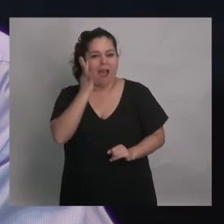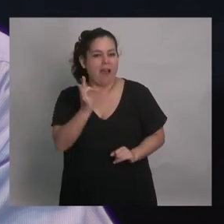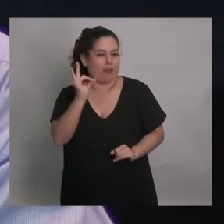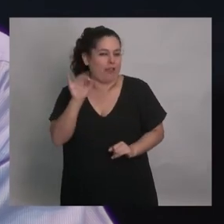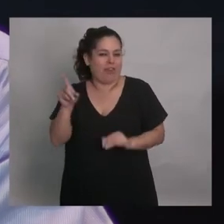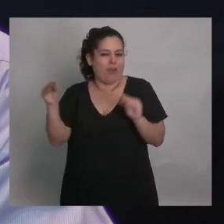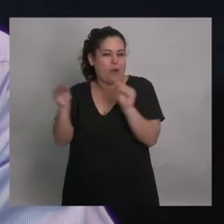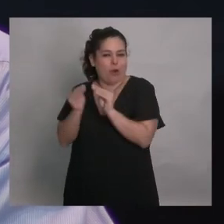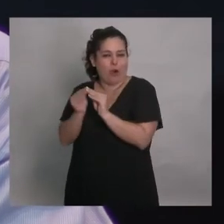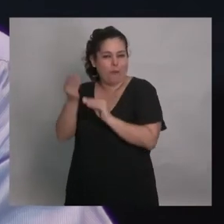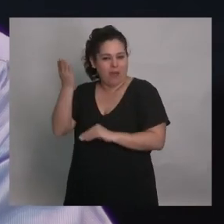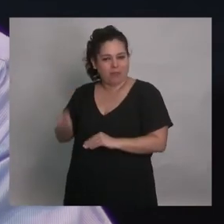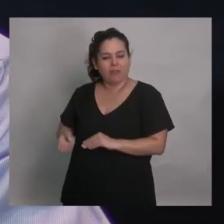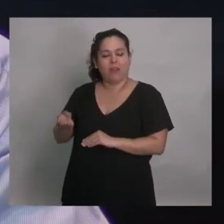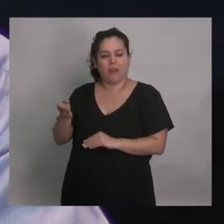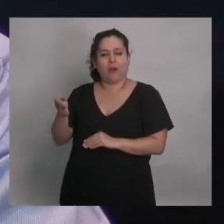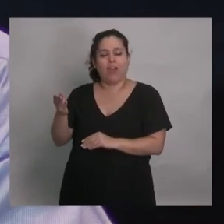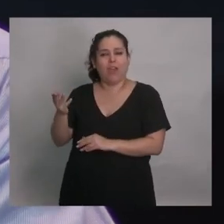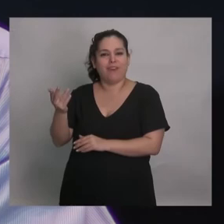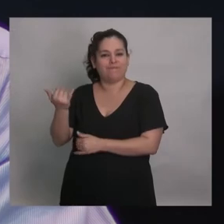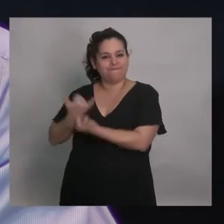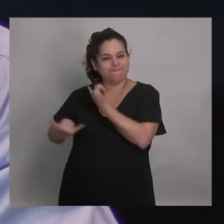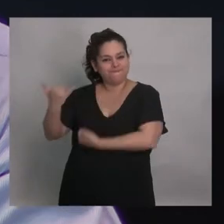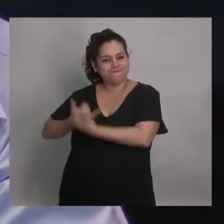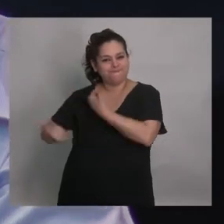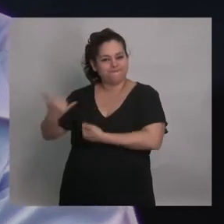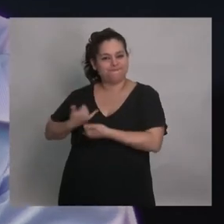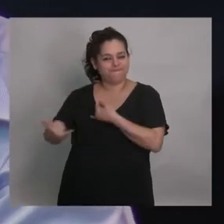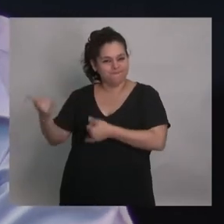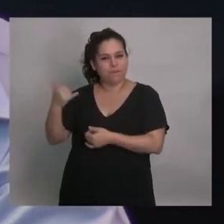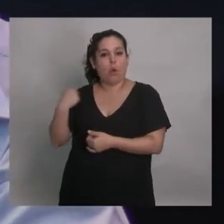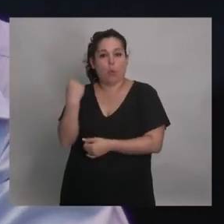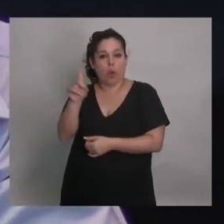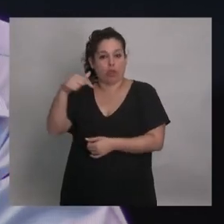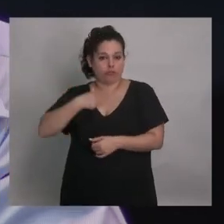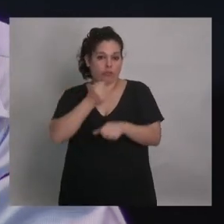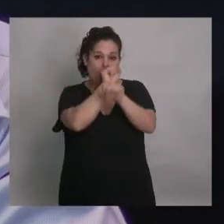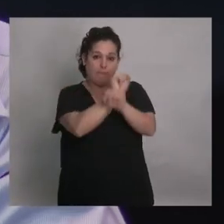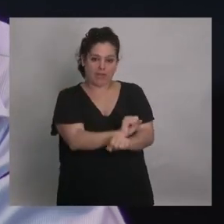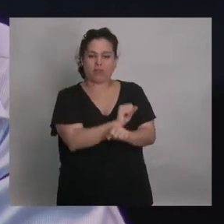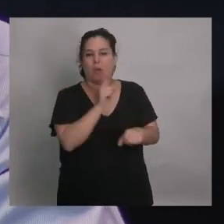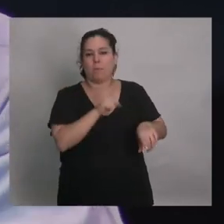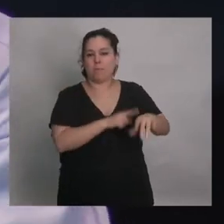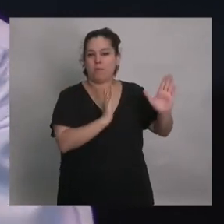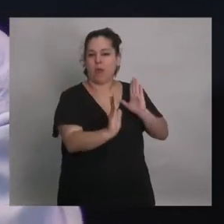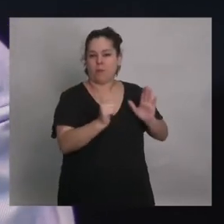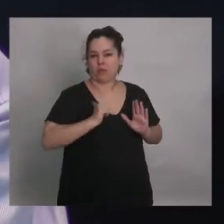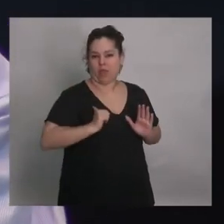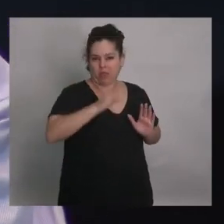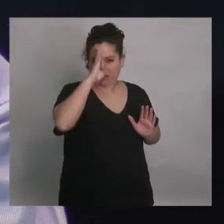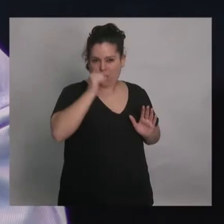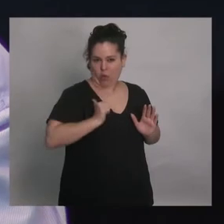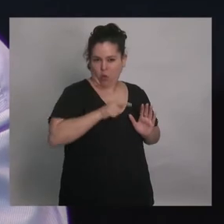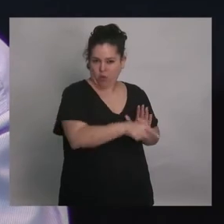compañero que me visitó cuando yo estaba preso no bajo la dictadura y que muchos de